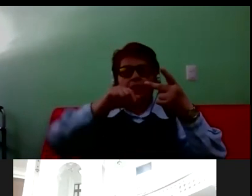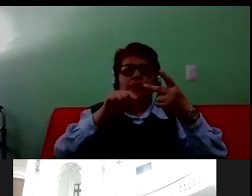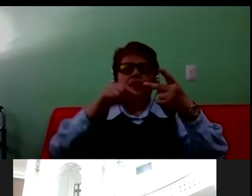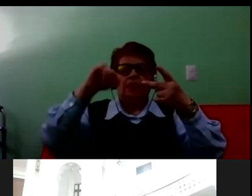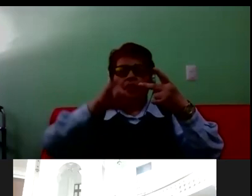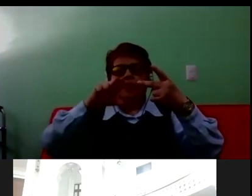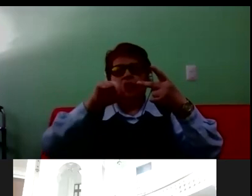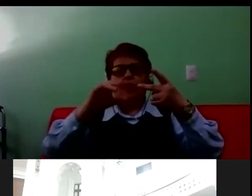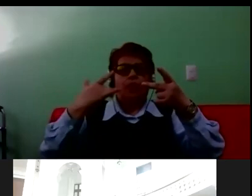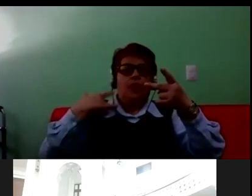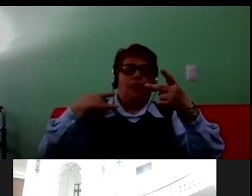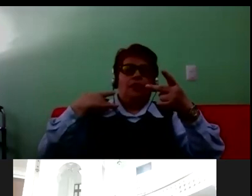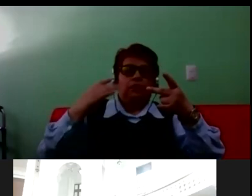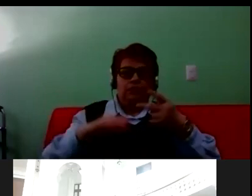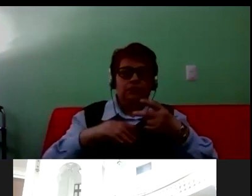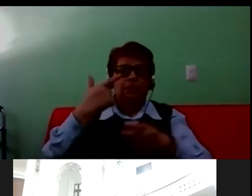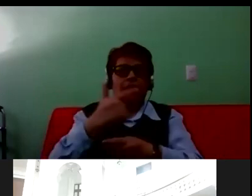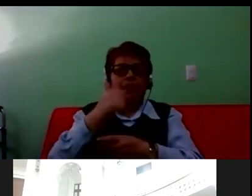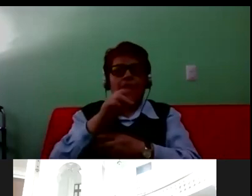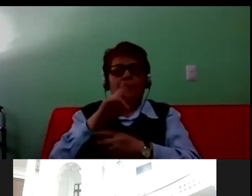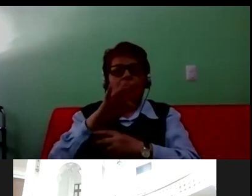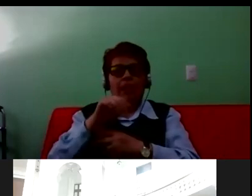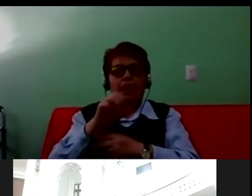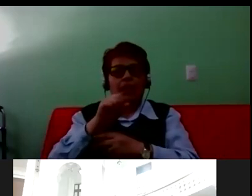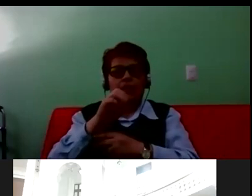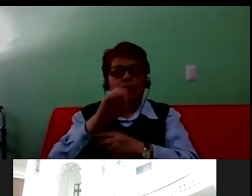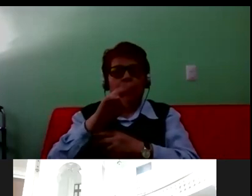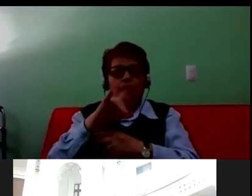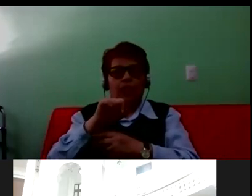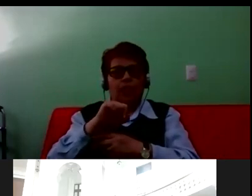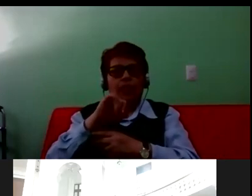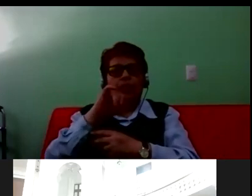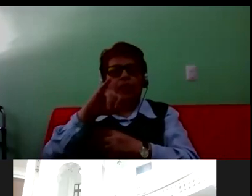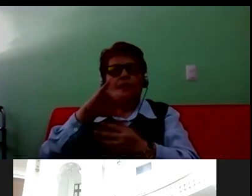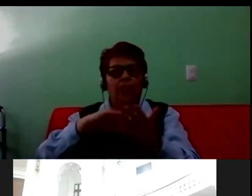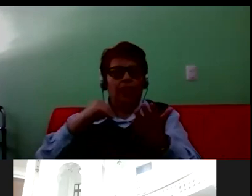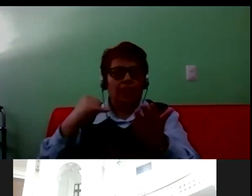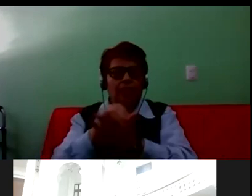en contra o en abstención. Diputada Gabriela Osorio. Gabriela Osorio, a favor del dictamen.